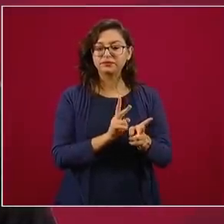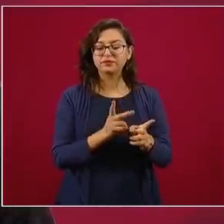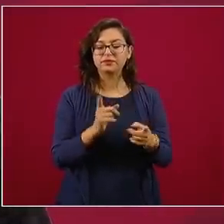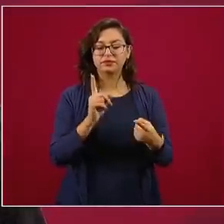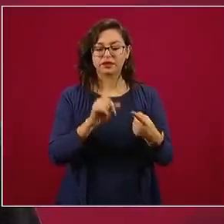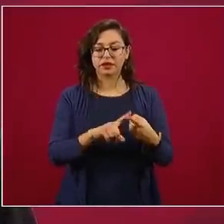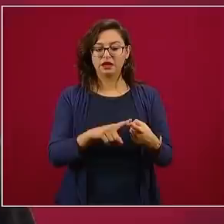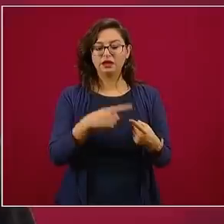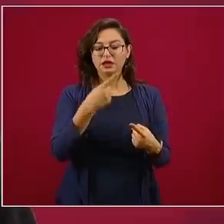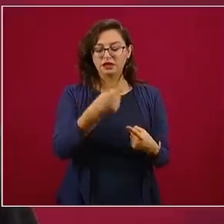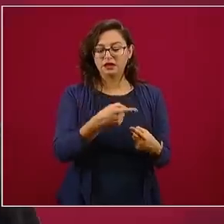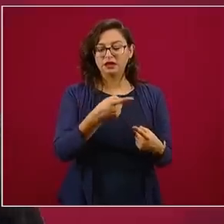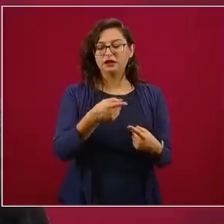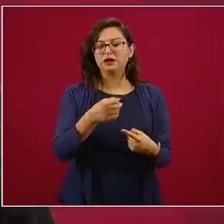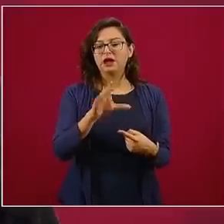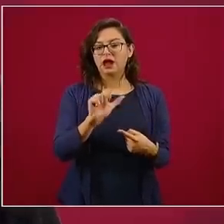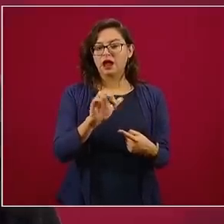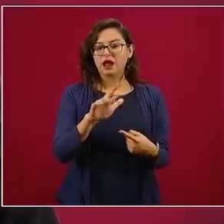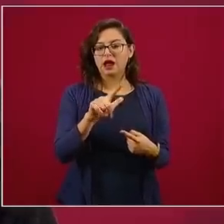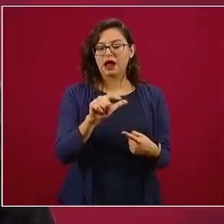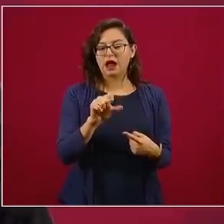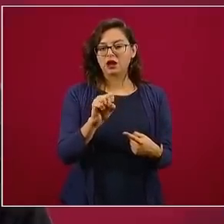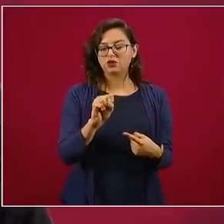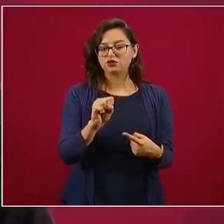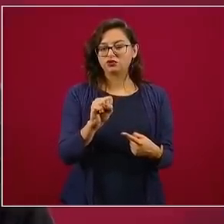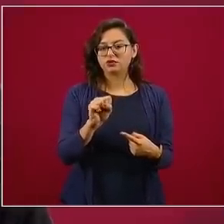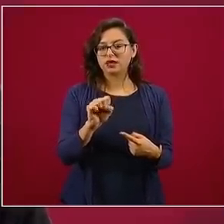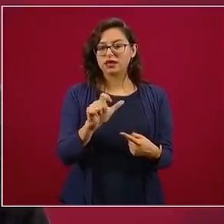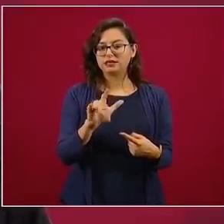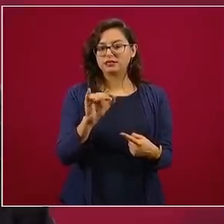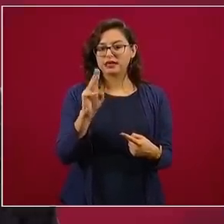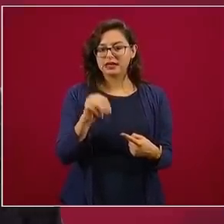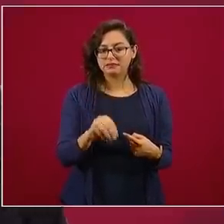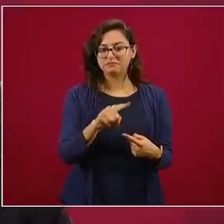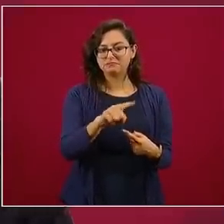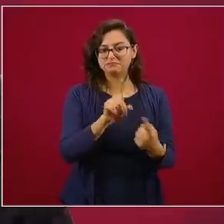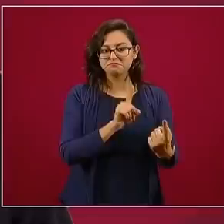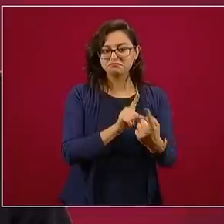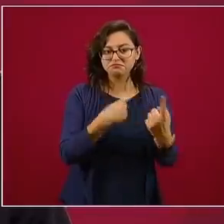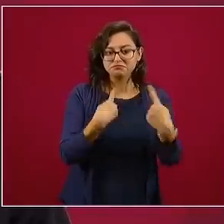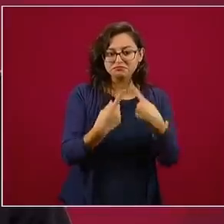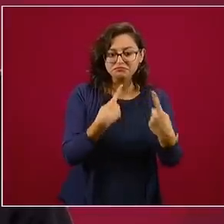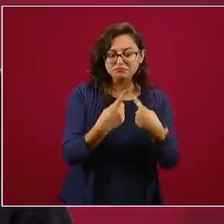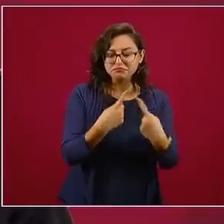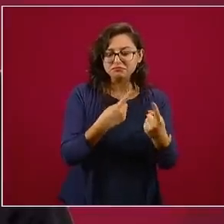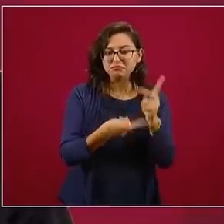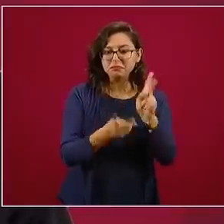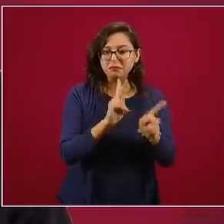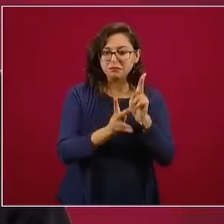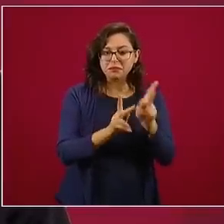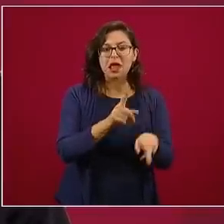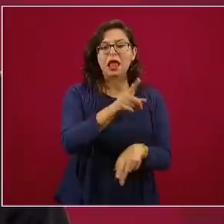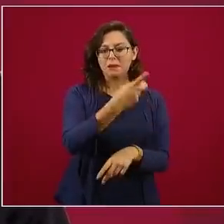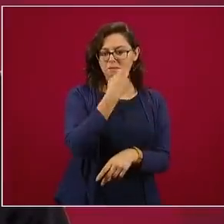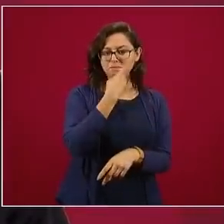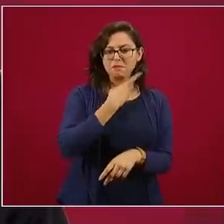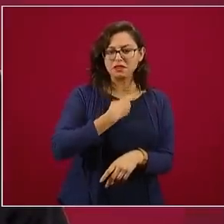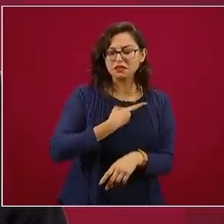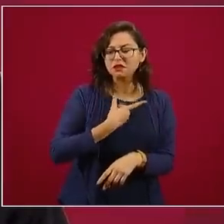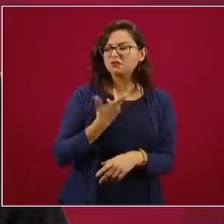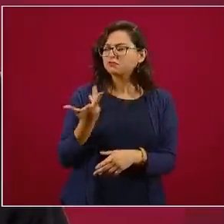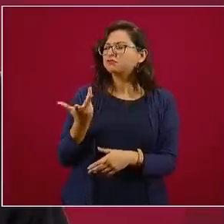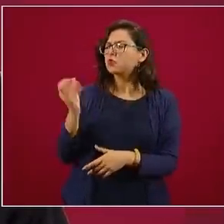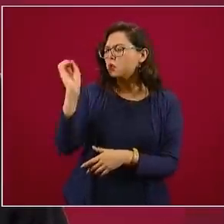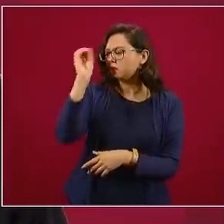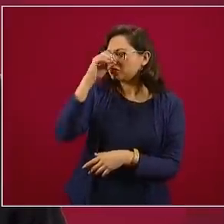Carlos Slim sobre esta posibilidad. Él me comentó, me pidió mi punto de